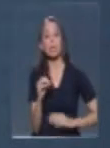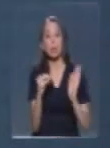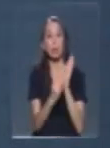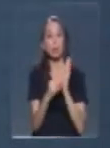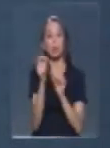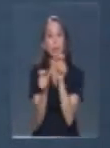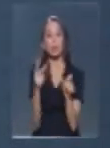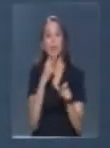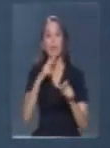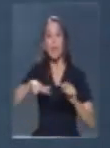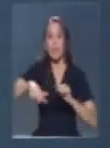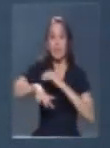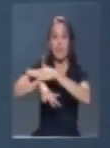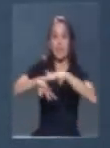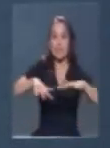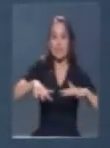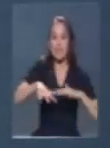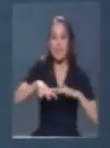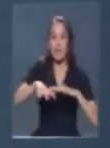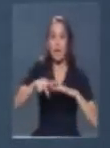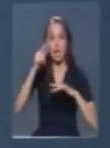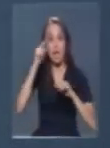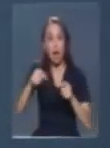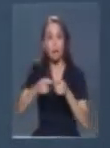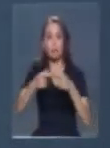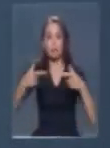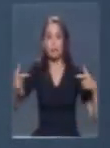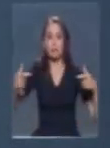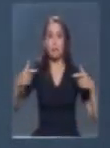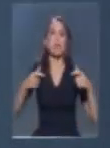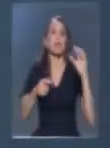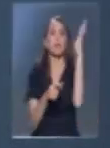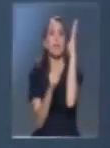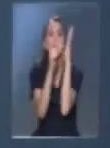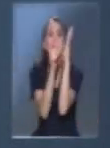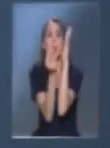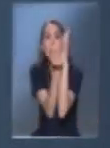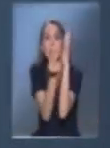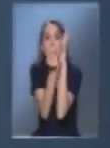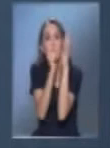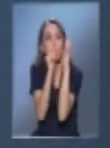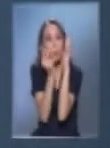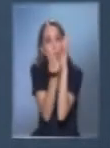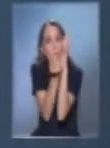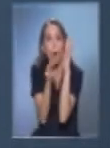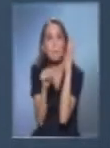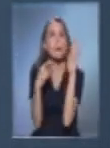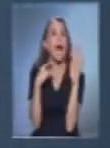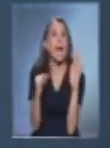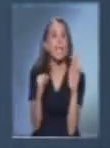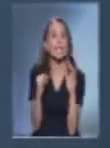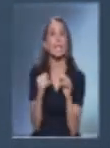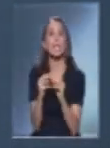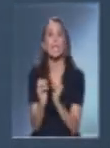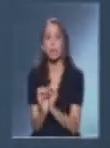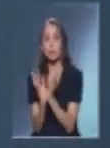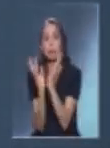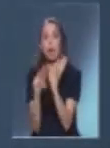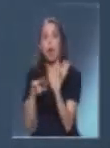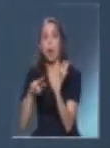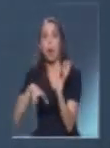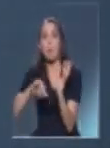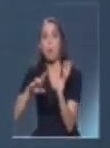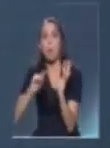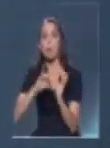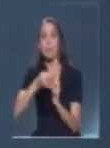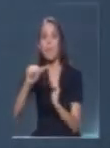grupo de isleñas que decidió tomar el rápido avance del maqui y la murtilla en sus tierras como una oportunidad de negocio. Ahora lo extraen de